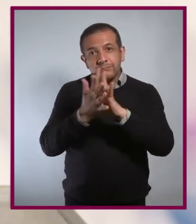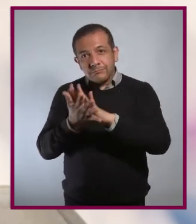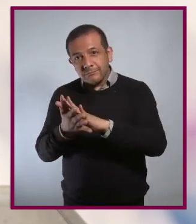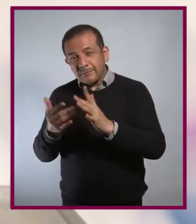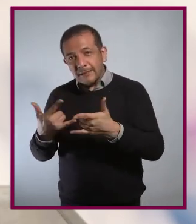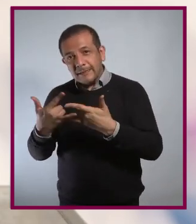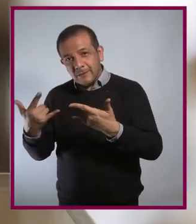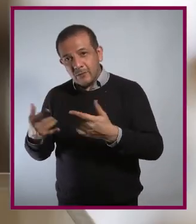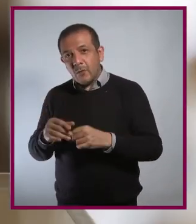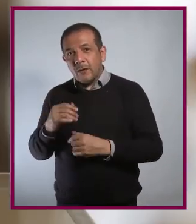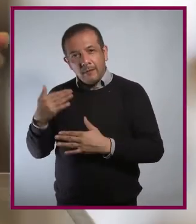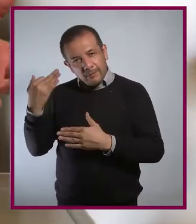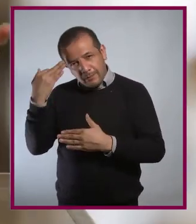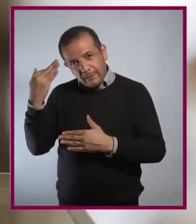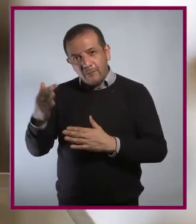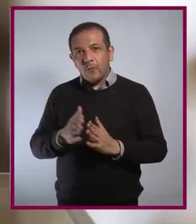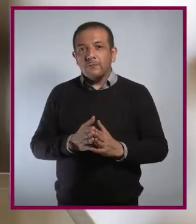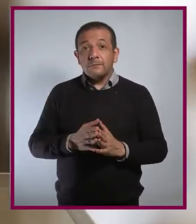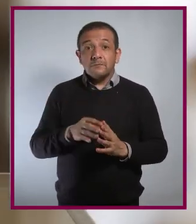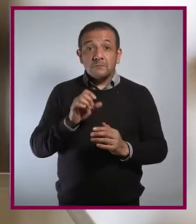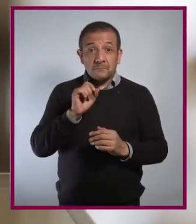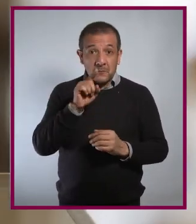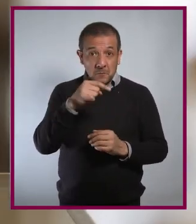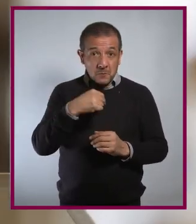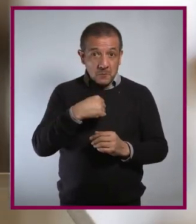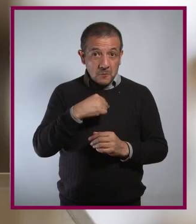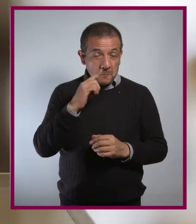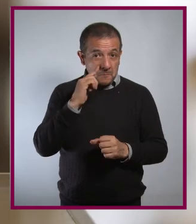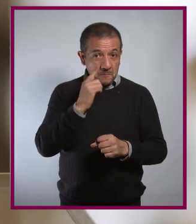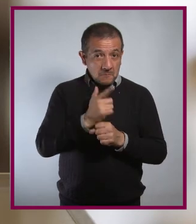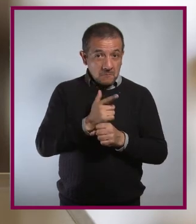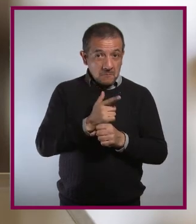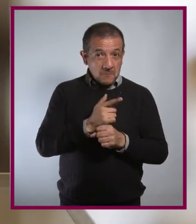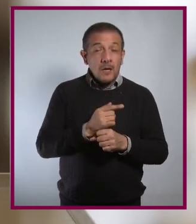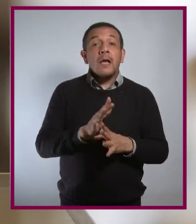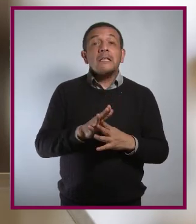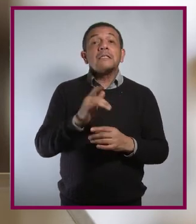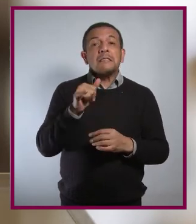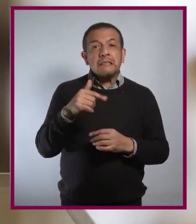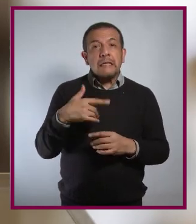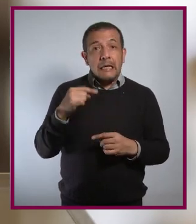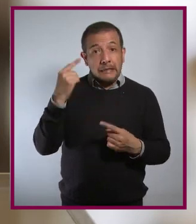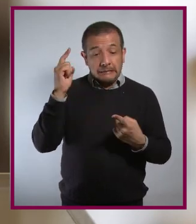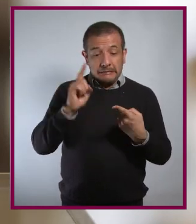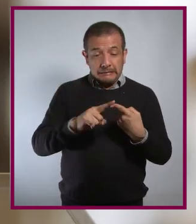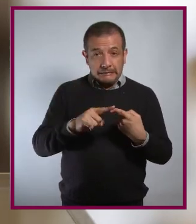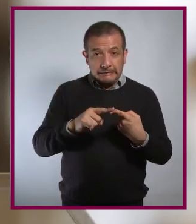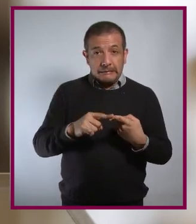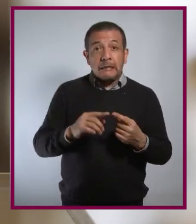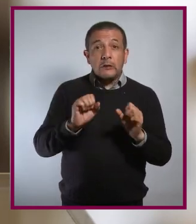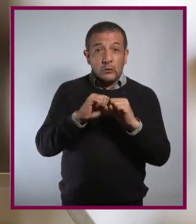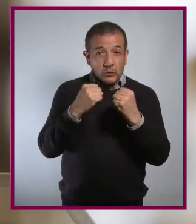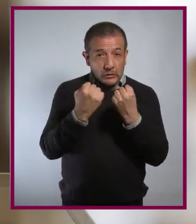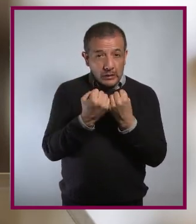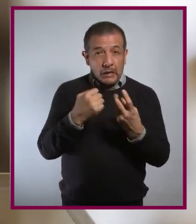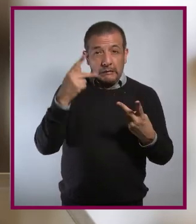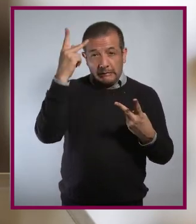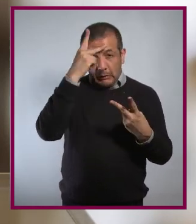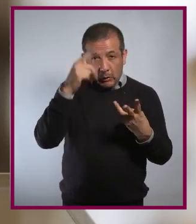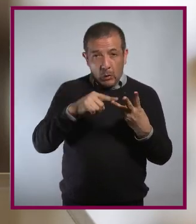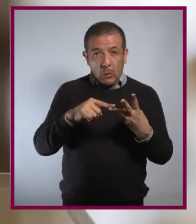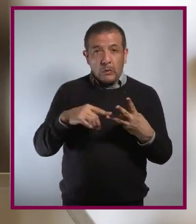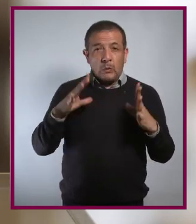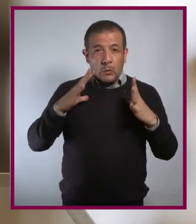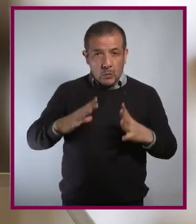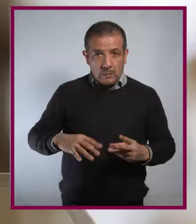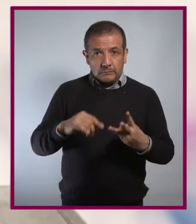tiempo. Pudimos ver cómo el dolor es un fenómeno biológico, psicológico y hasta social.